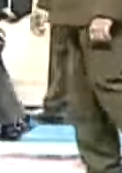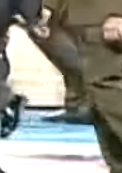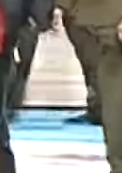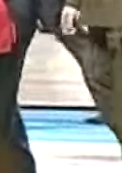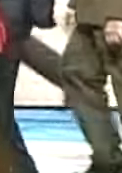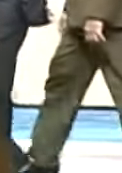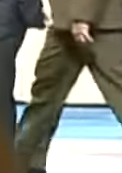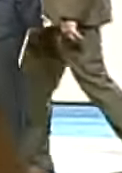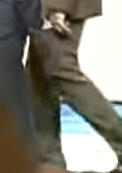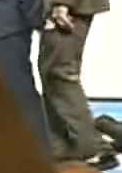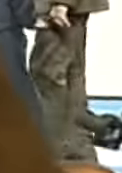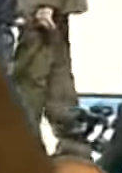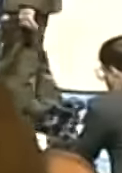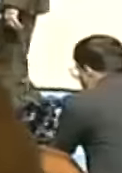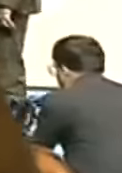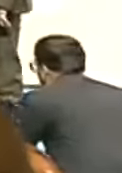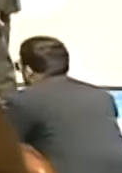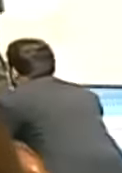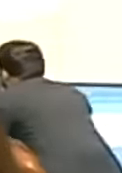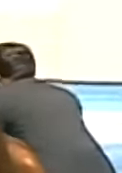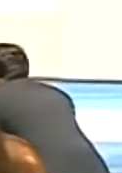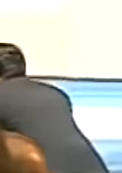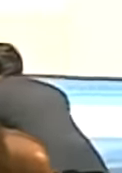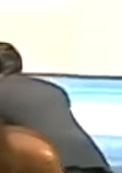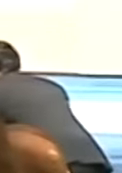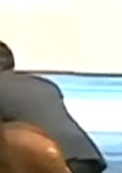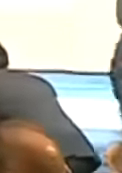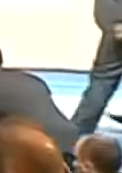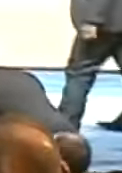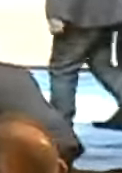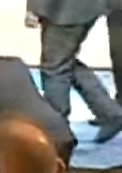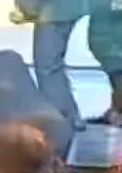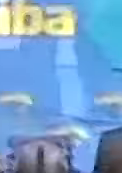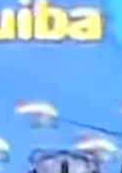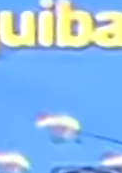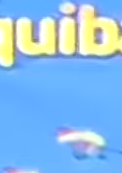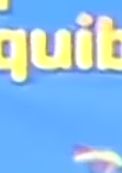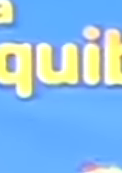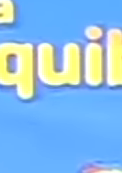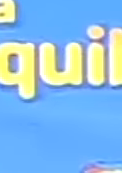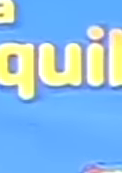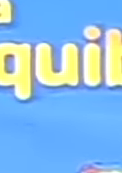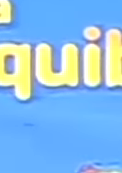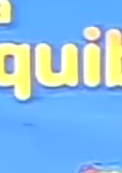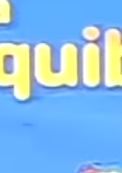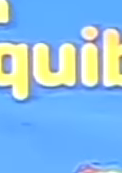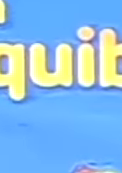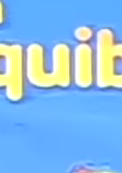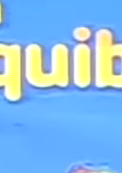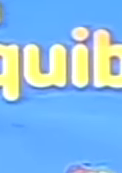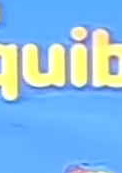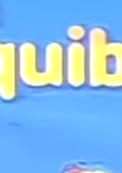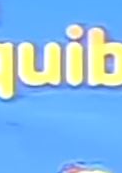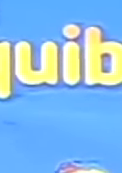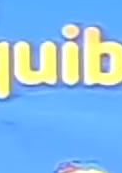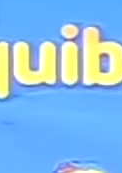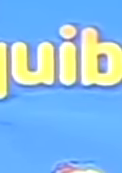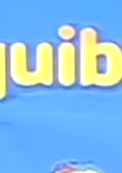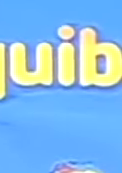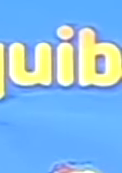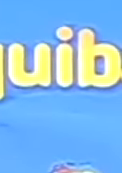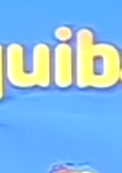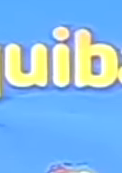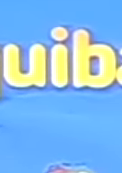la Guayana Esequiba, con la ponencia magistral de esta controversia territorial por parte del presidente constitucional de la